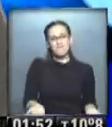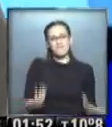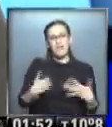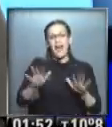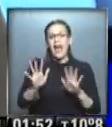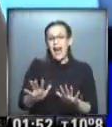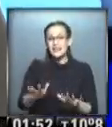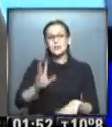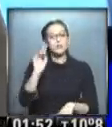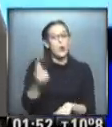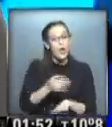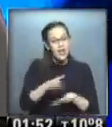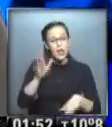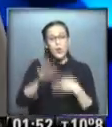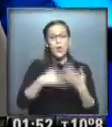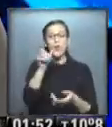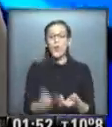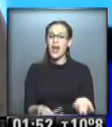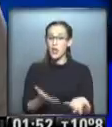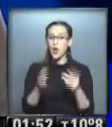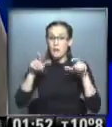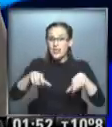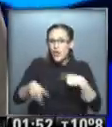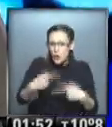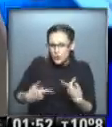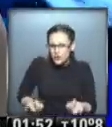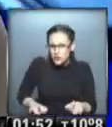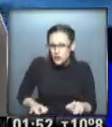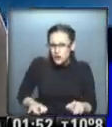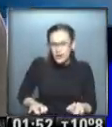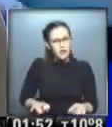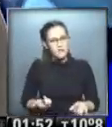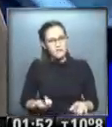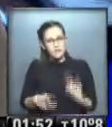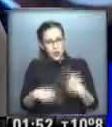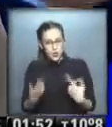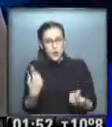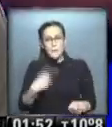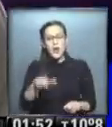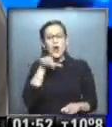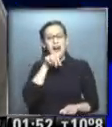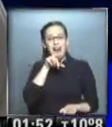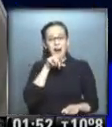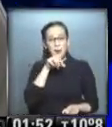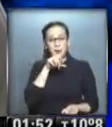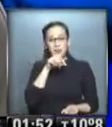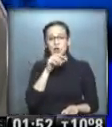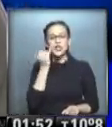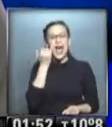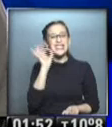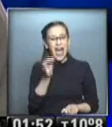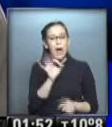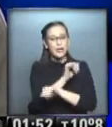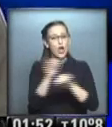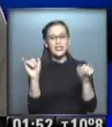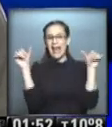entonces falleció el jugador. El partido continuó jugándose mientras él iba al sanatorio, pero cuando el árbitro del partido, ya conociendo